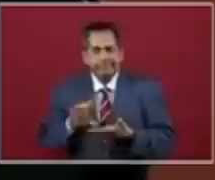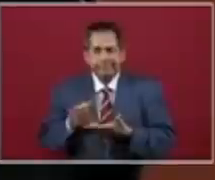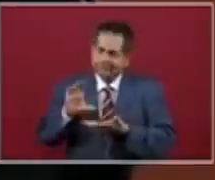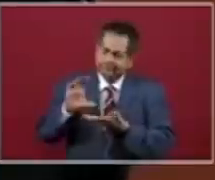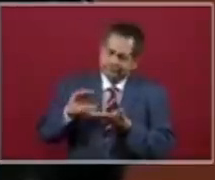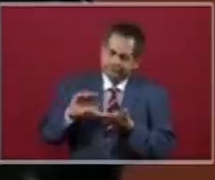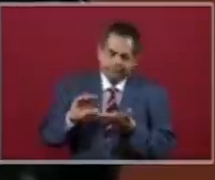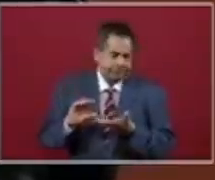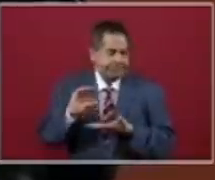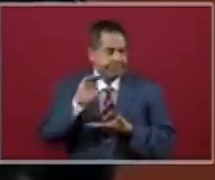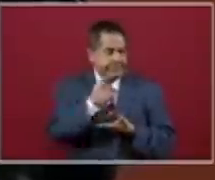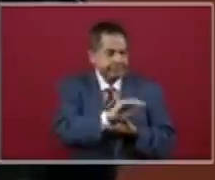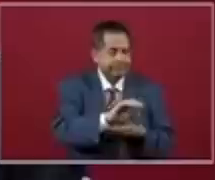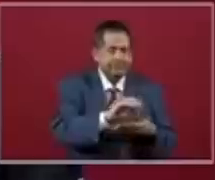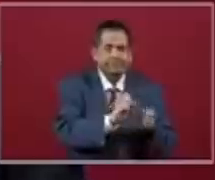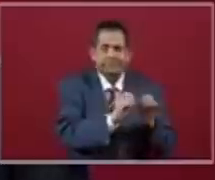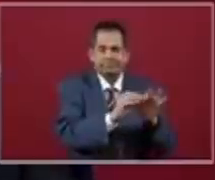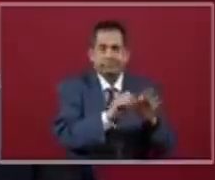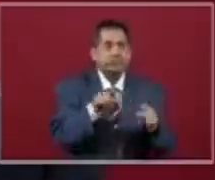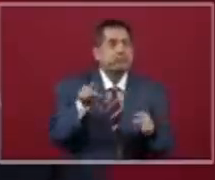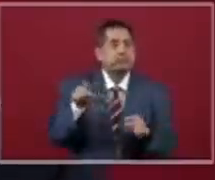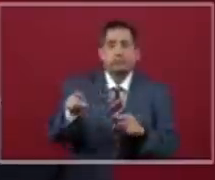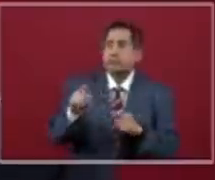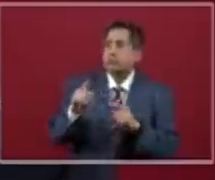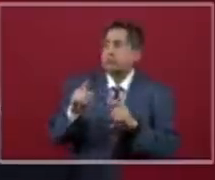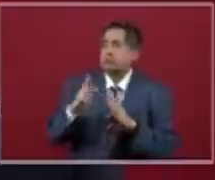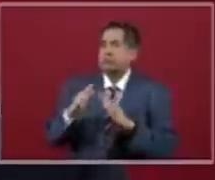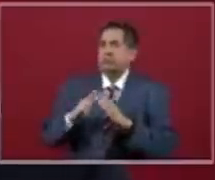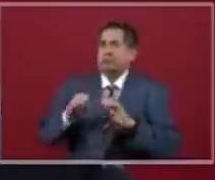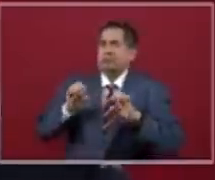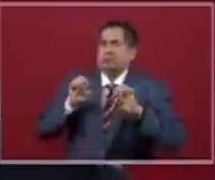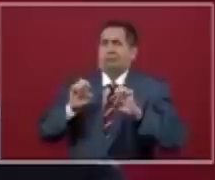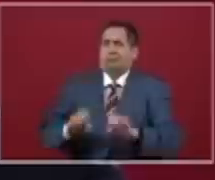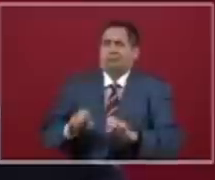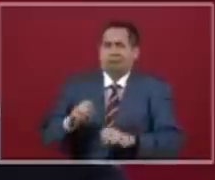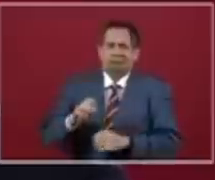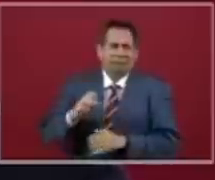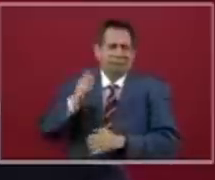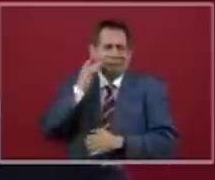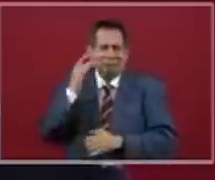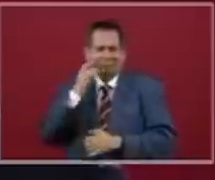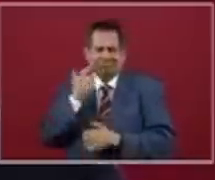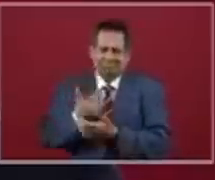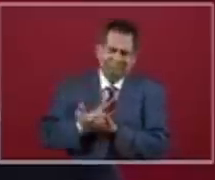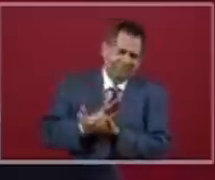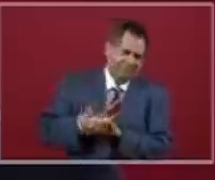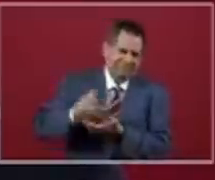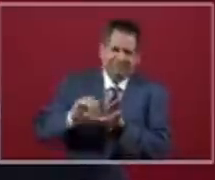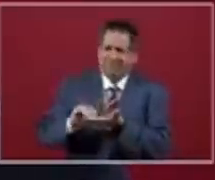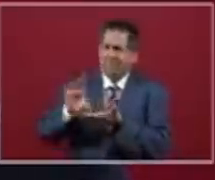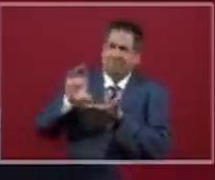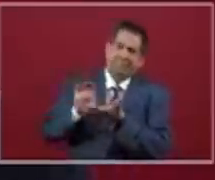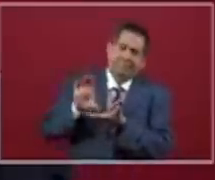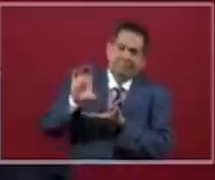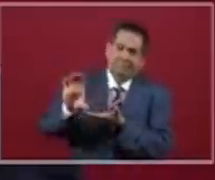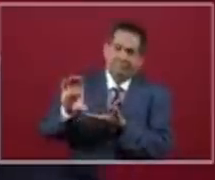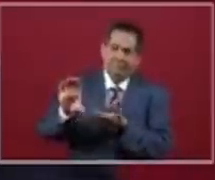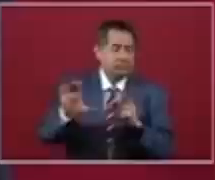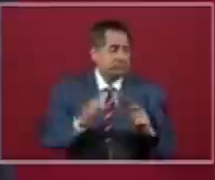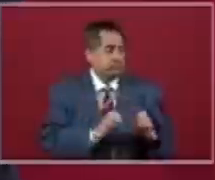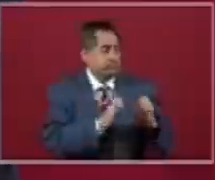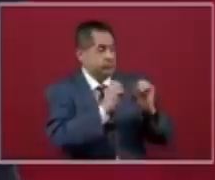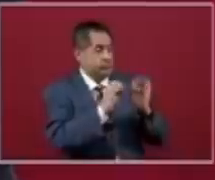reducir de gastos como ese. No se justifica que tengamos residencias en donde se invierte más que en el